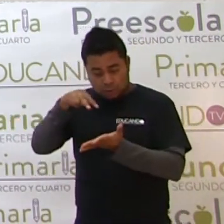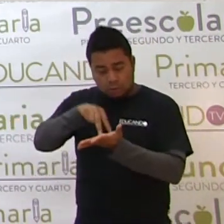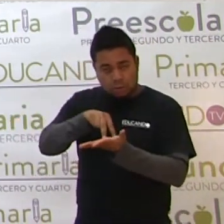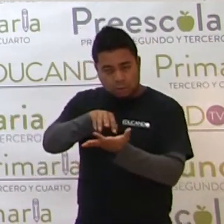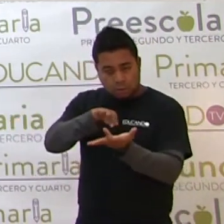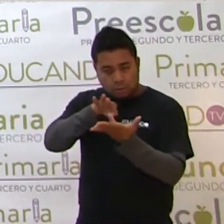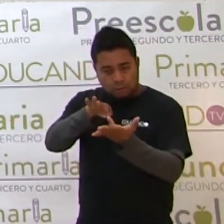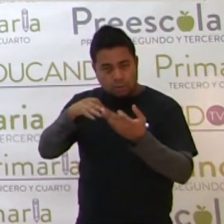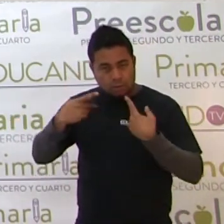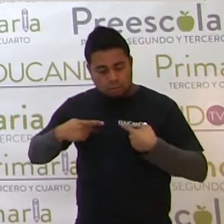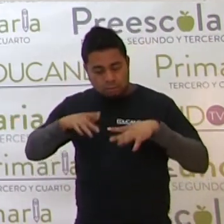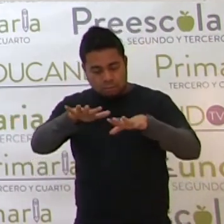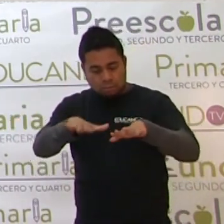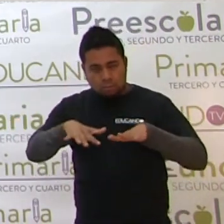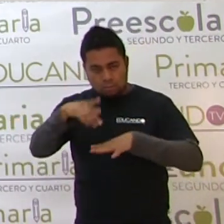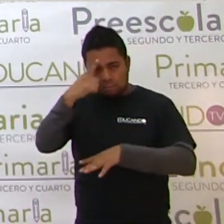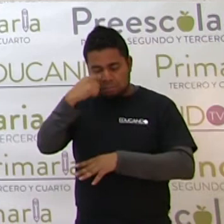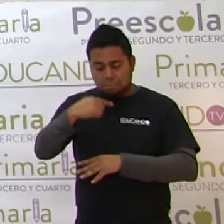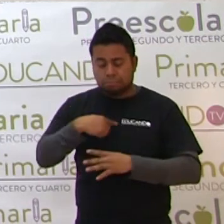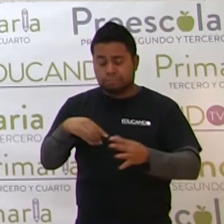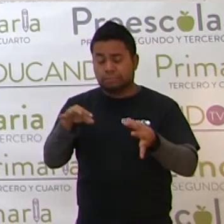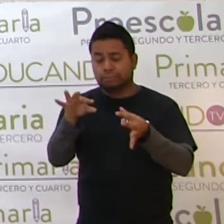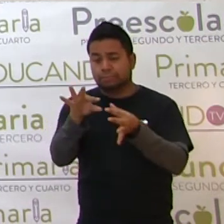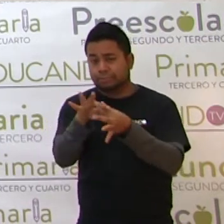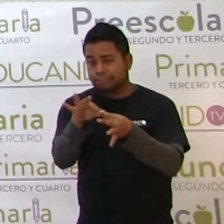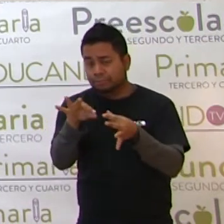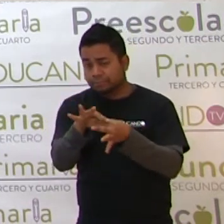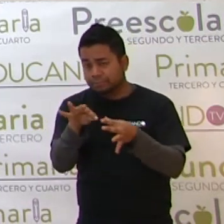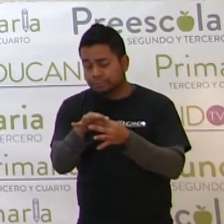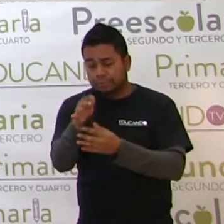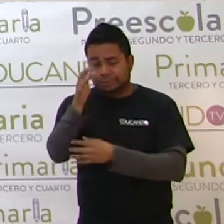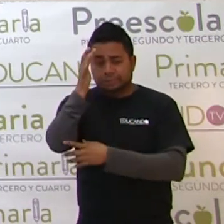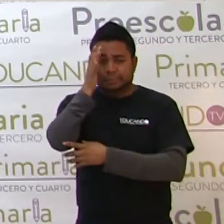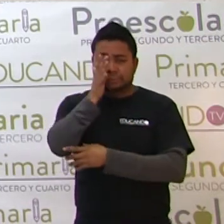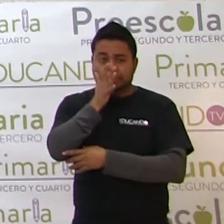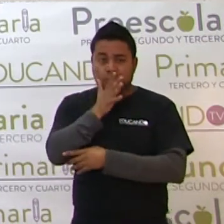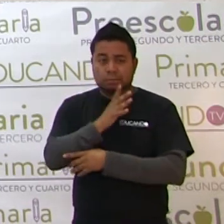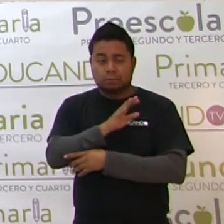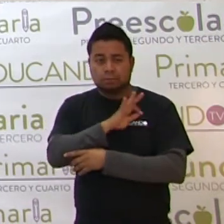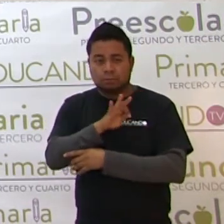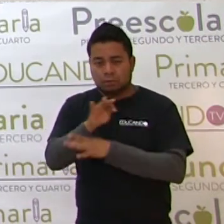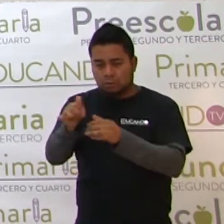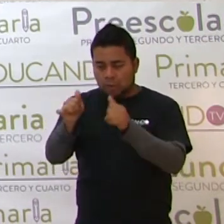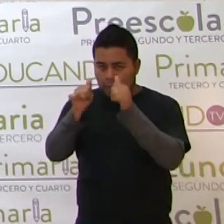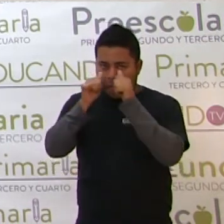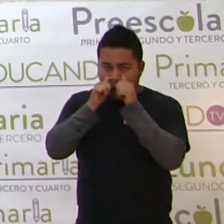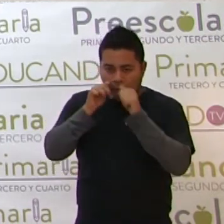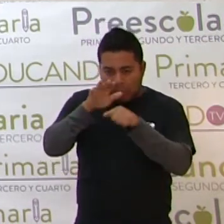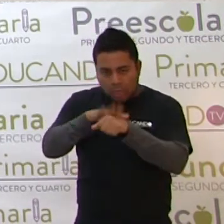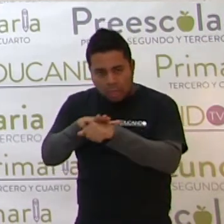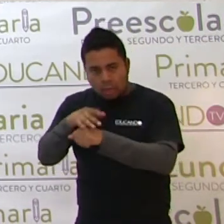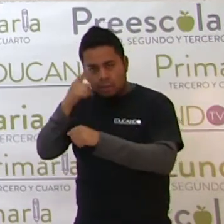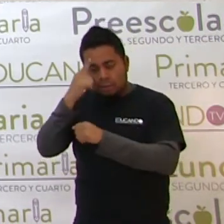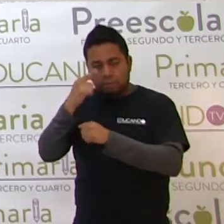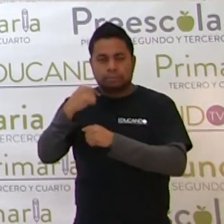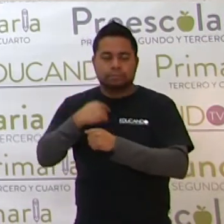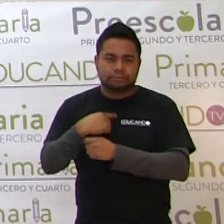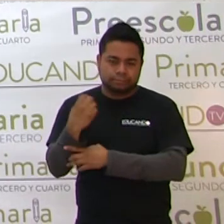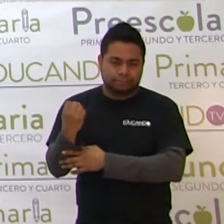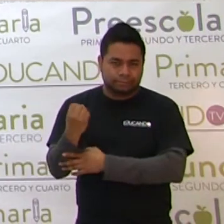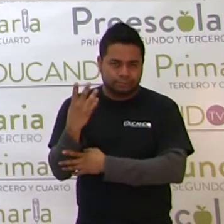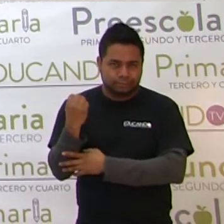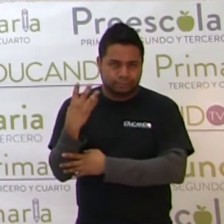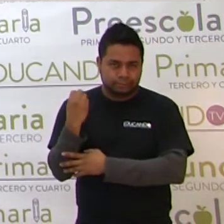frente al público para que les podamos explicar y podamos captar su atención hacia nuestra